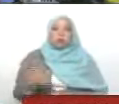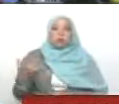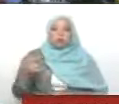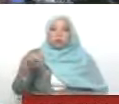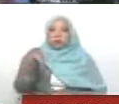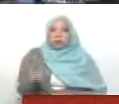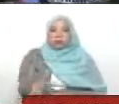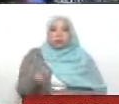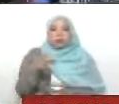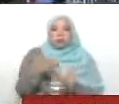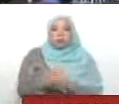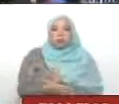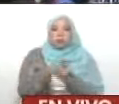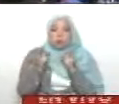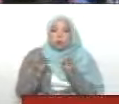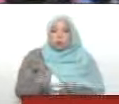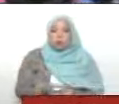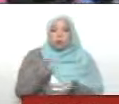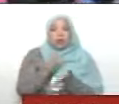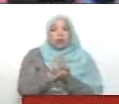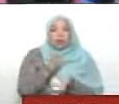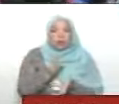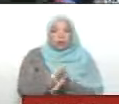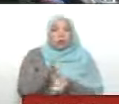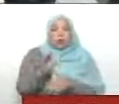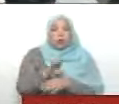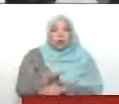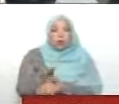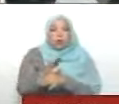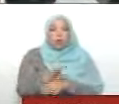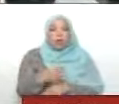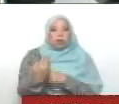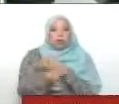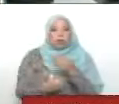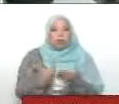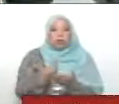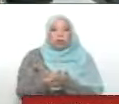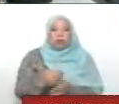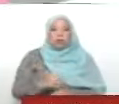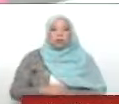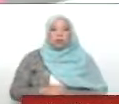municipios, para que ellos estén seguros, estén tranquilos, estén protegidos.